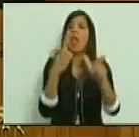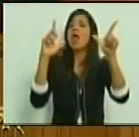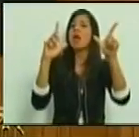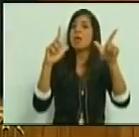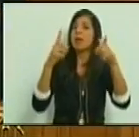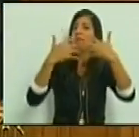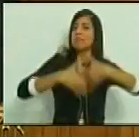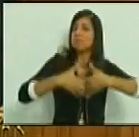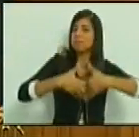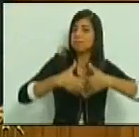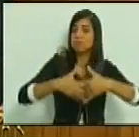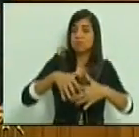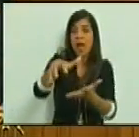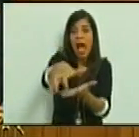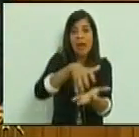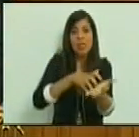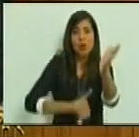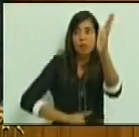la soberanía.